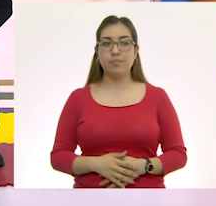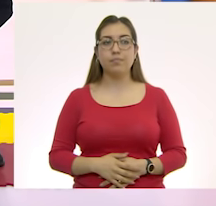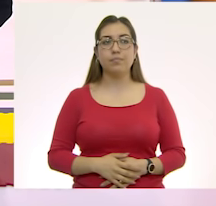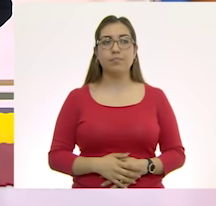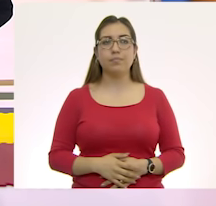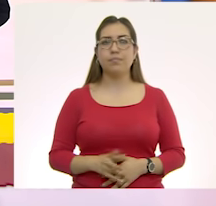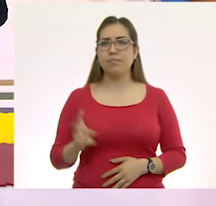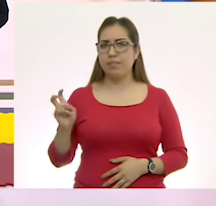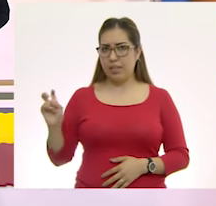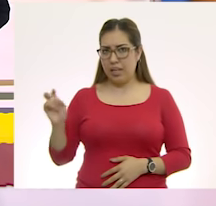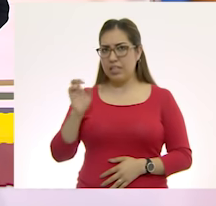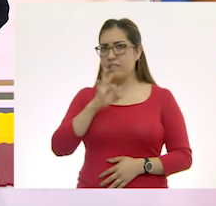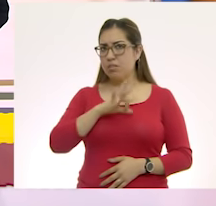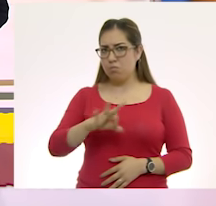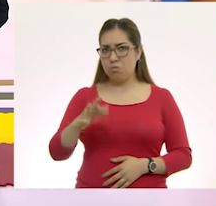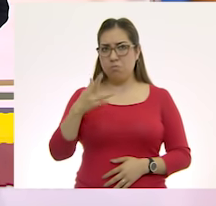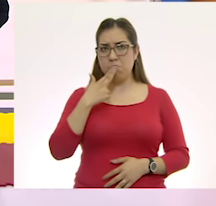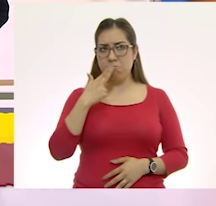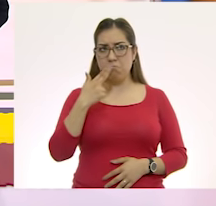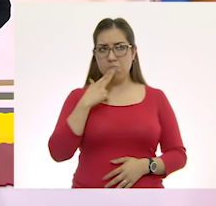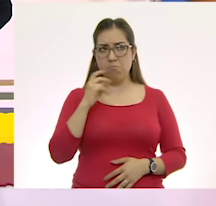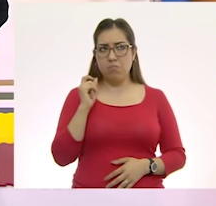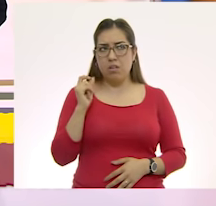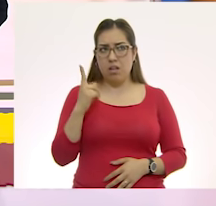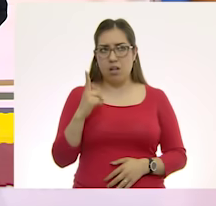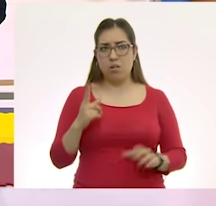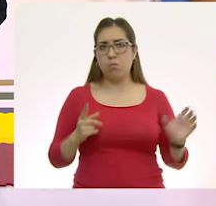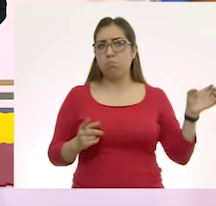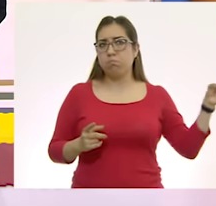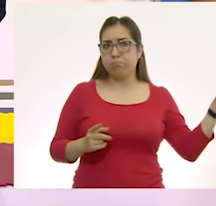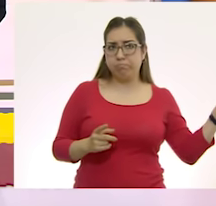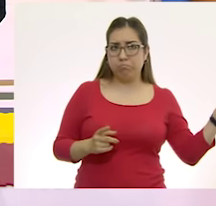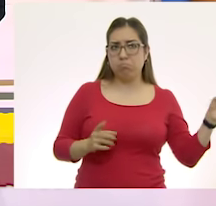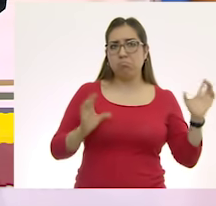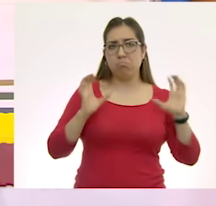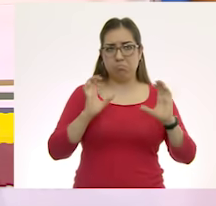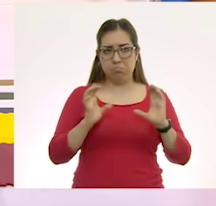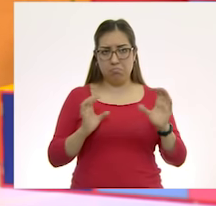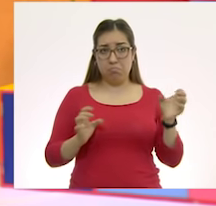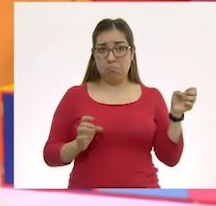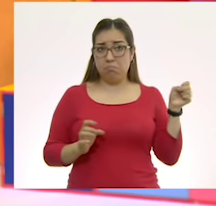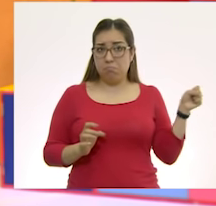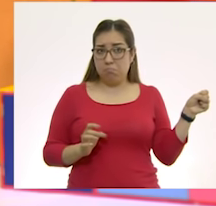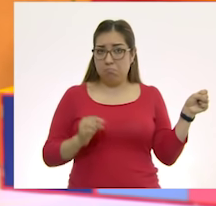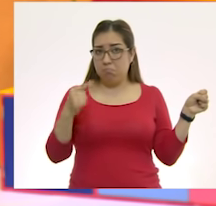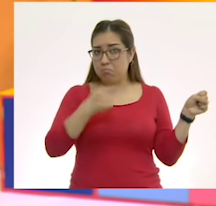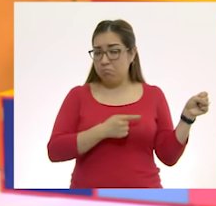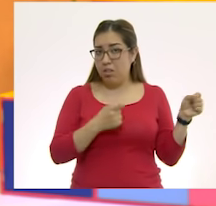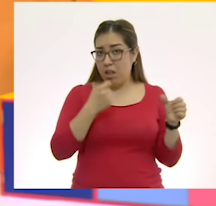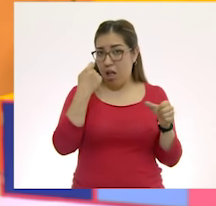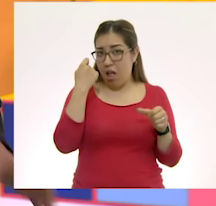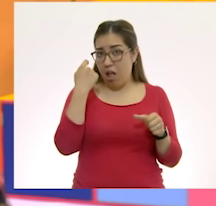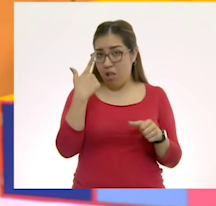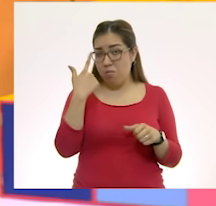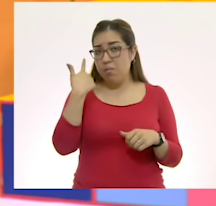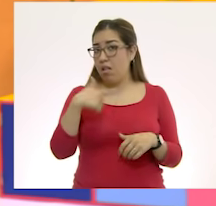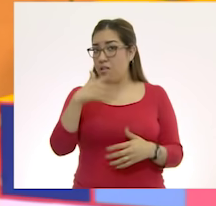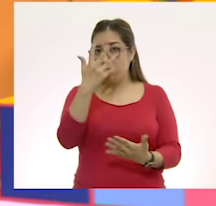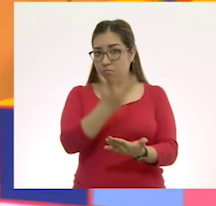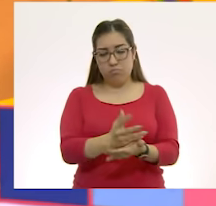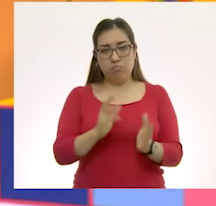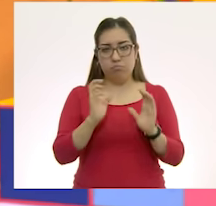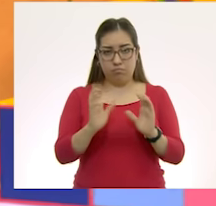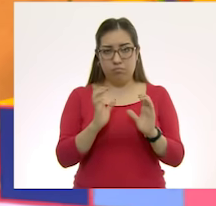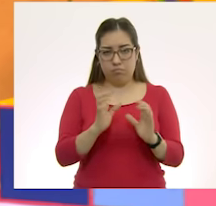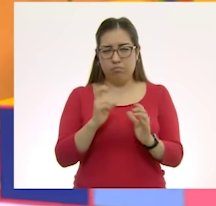1, 2, 3, 4. Este lo pueden hacer sosteniéndose con algo, ¿verdad? Para que también no se vayan a caer. ¿Sí? Pueden tener ahí, si están de pie, lo pueden hacer para que no se caigan. Y cuando estén